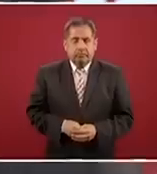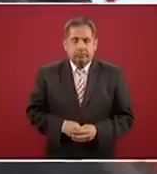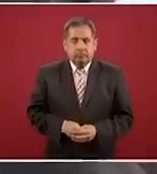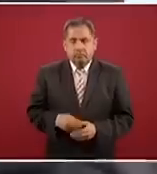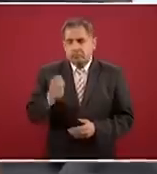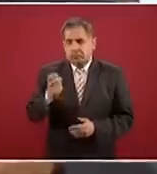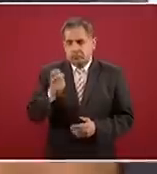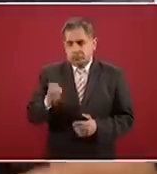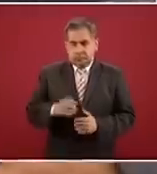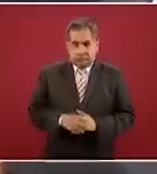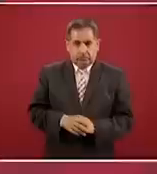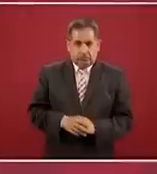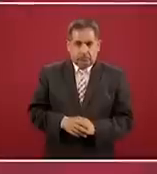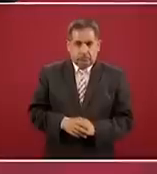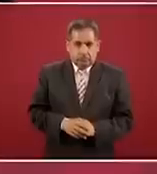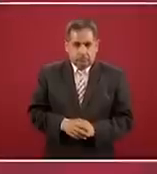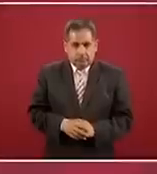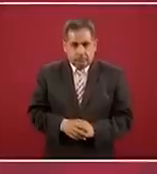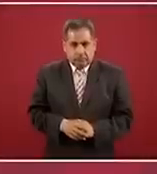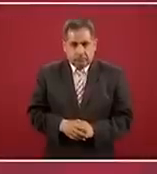Por eso